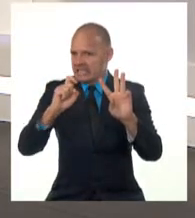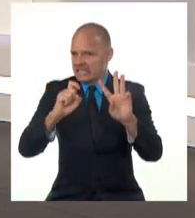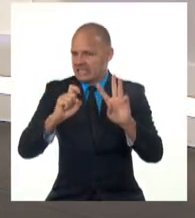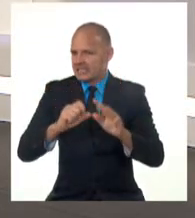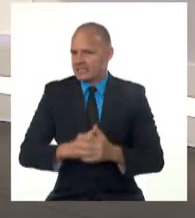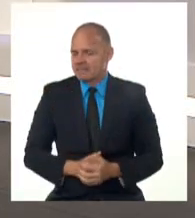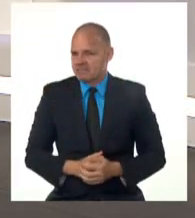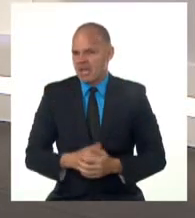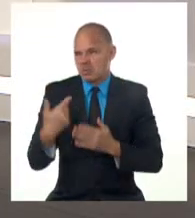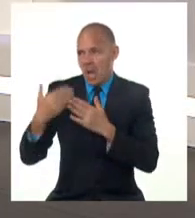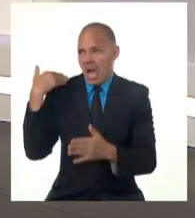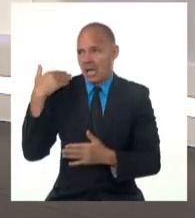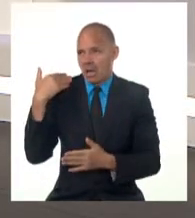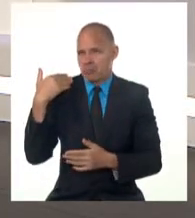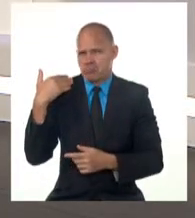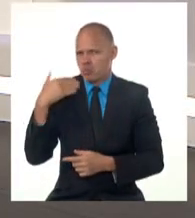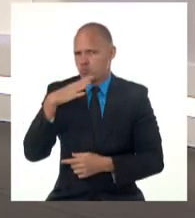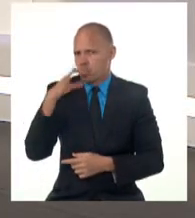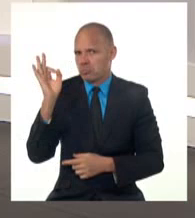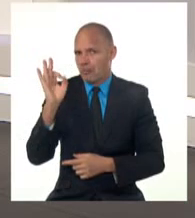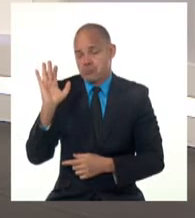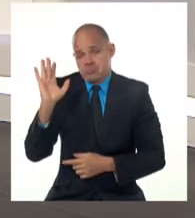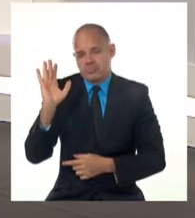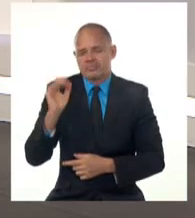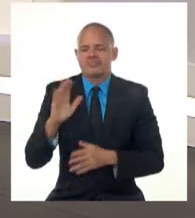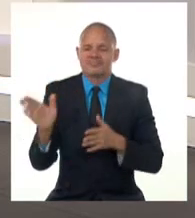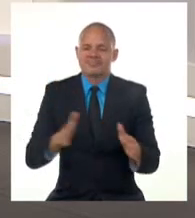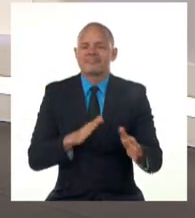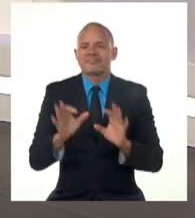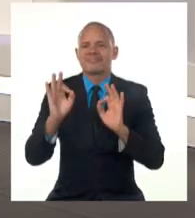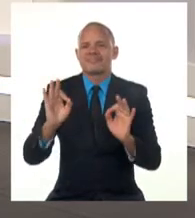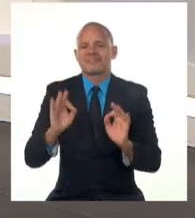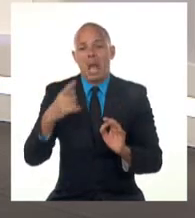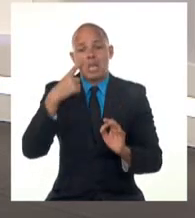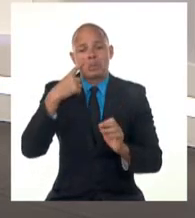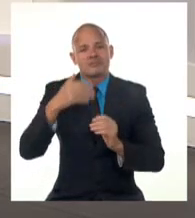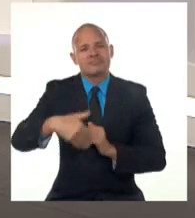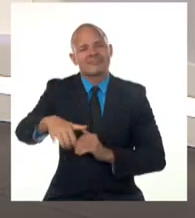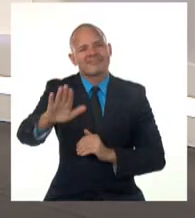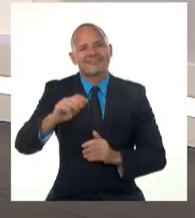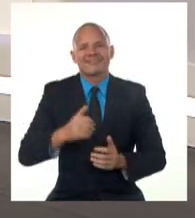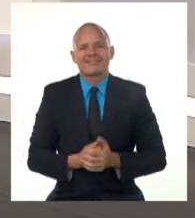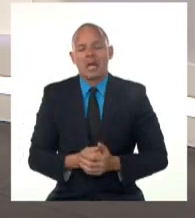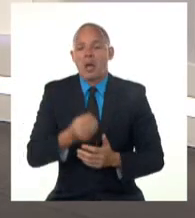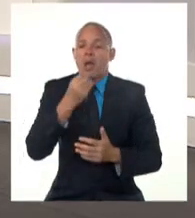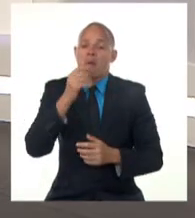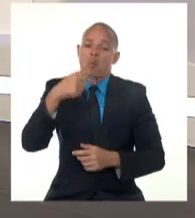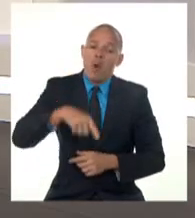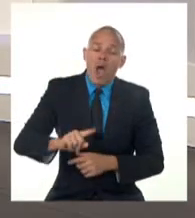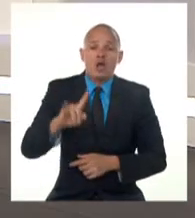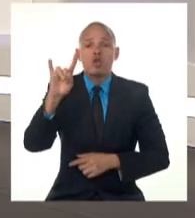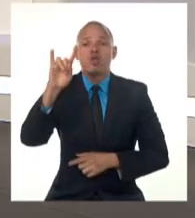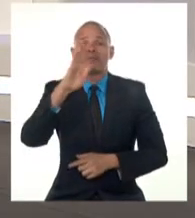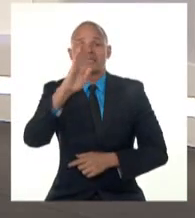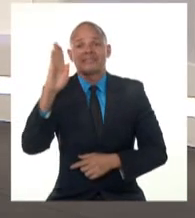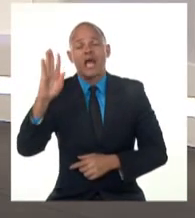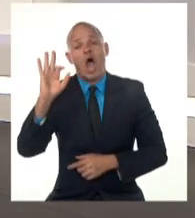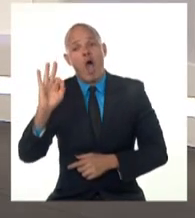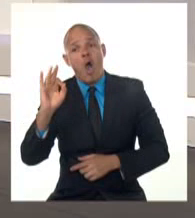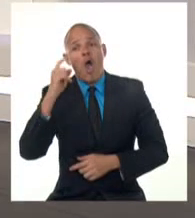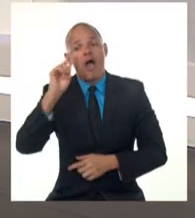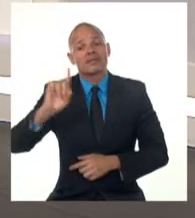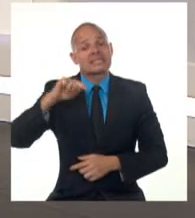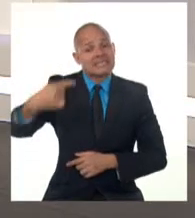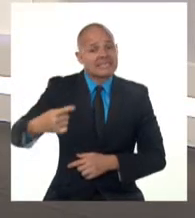en nuestras series nacionales. Así que, por supuesto, vamos a tener el resultado quizás en noveno inning o en resumen 24 al cierre